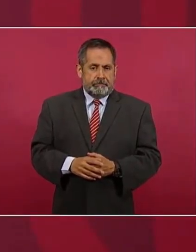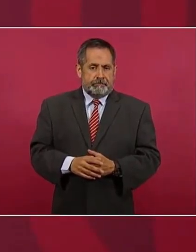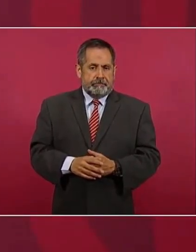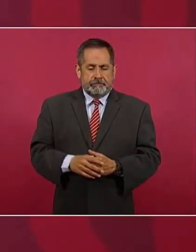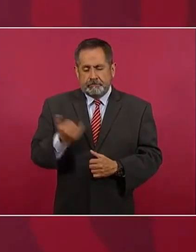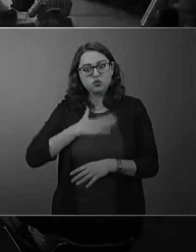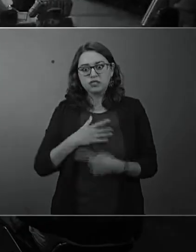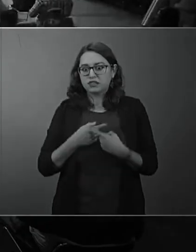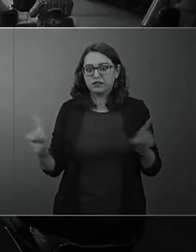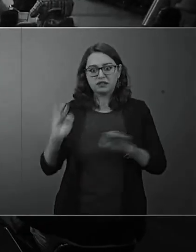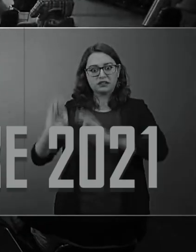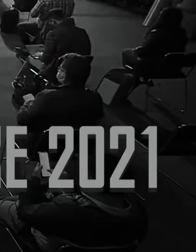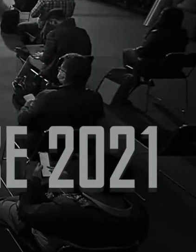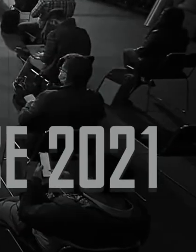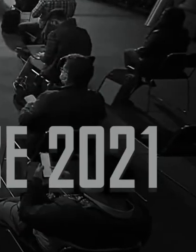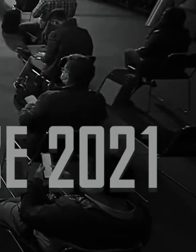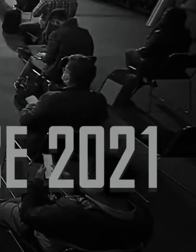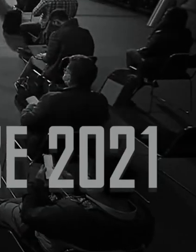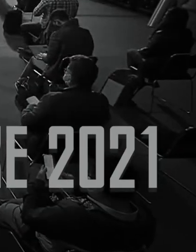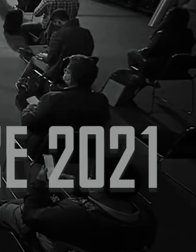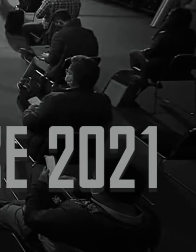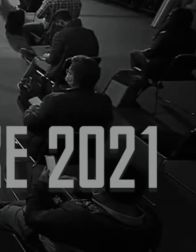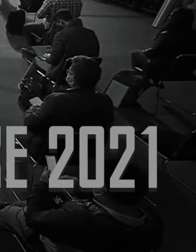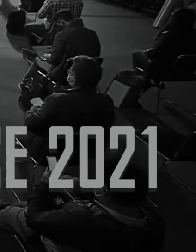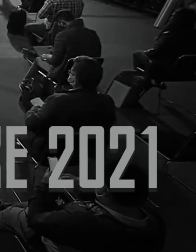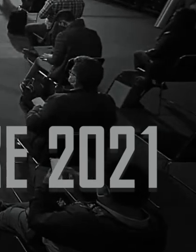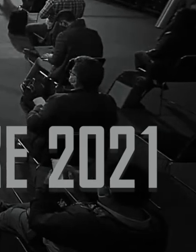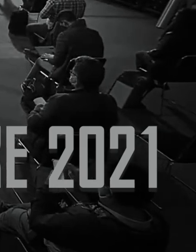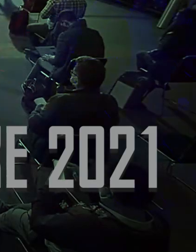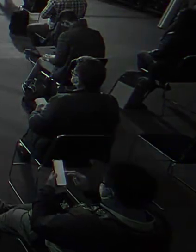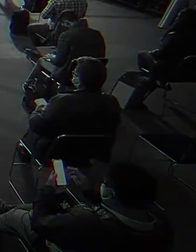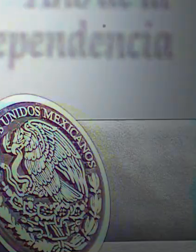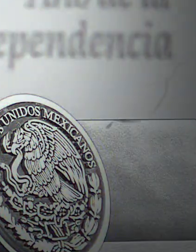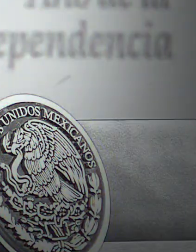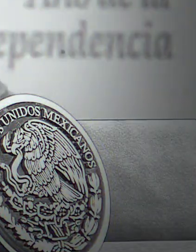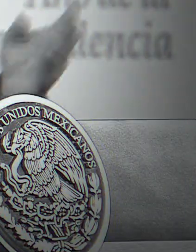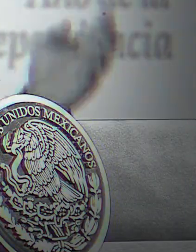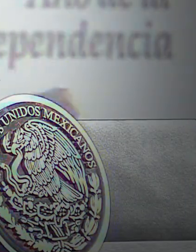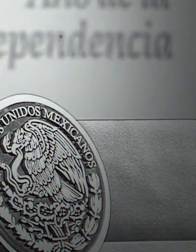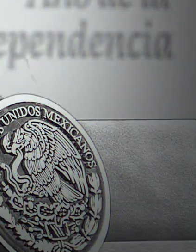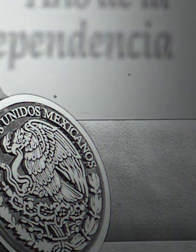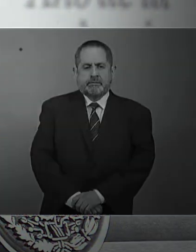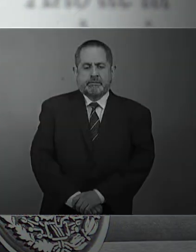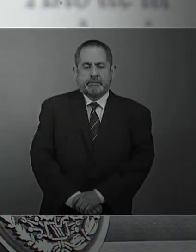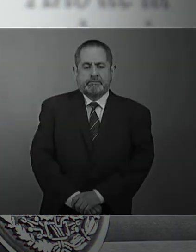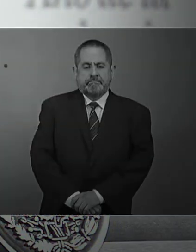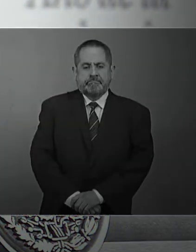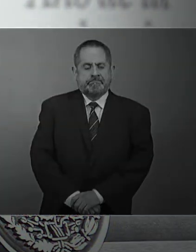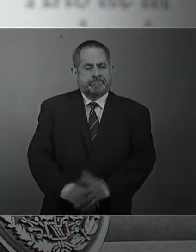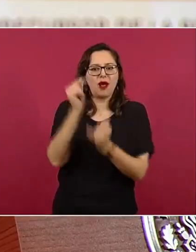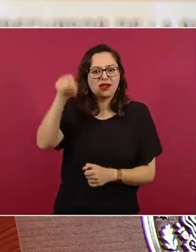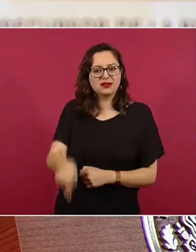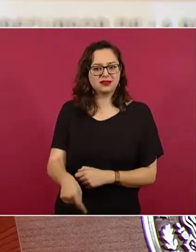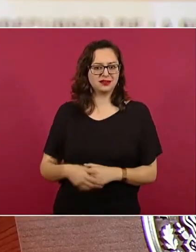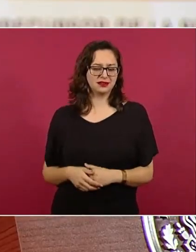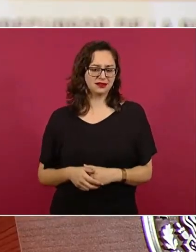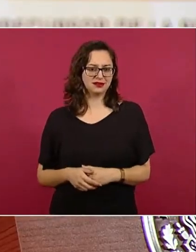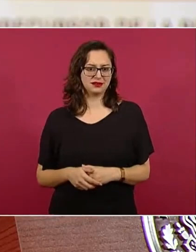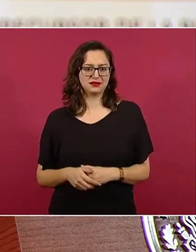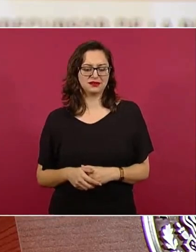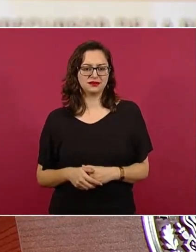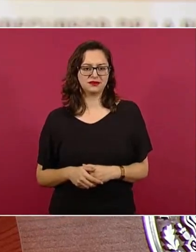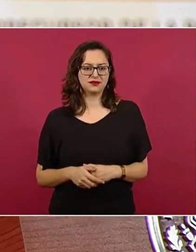muy evidente. Sí, yo creo que es legal, pero es inmoral el que se den estas cosas.